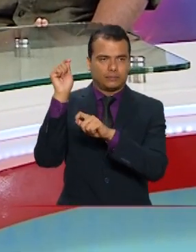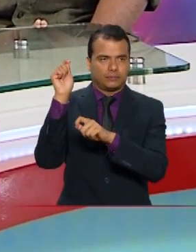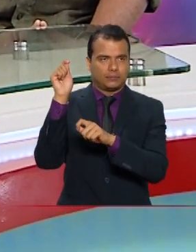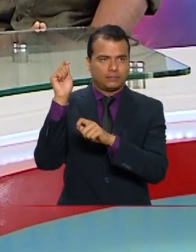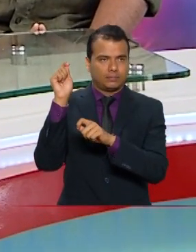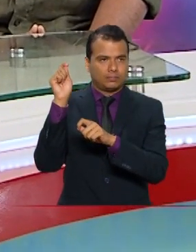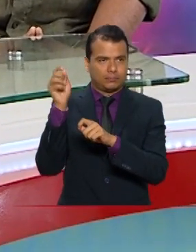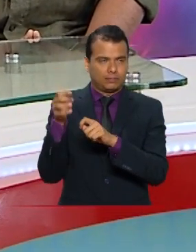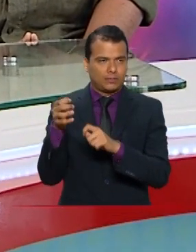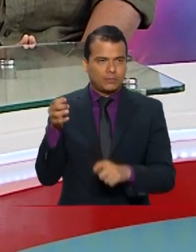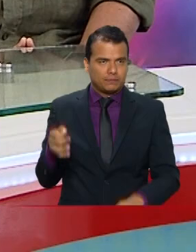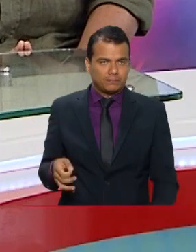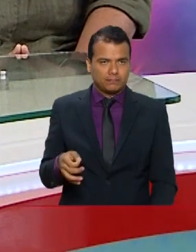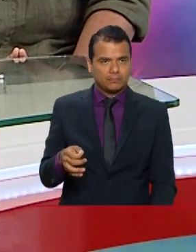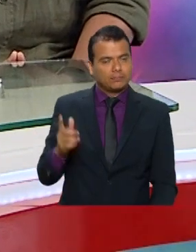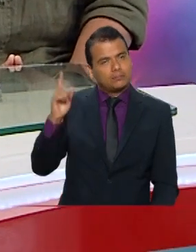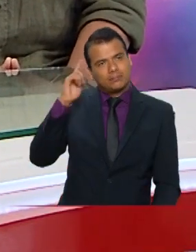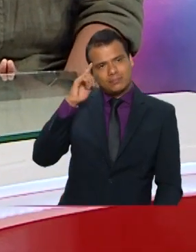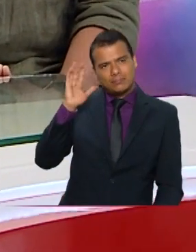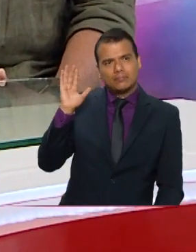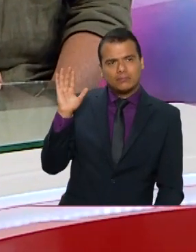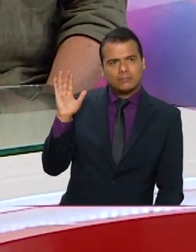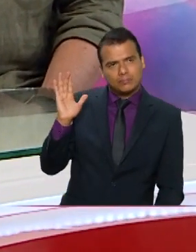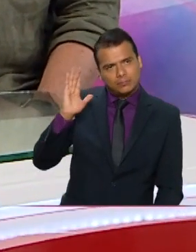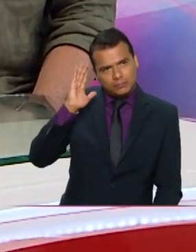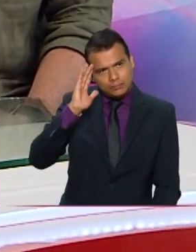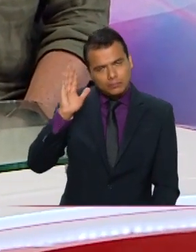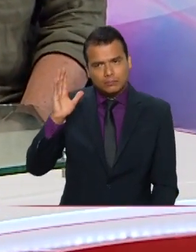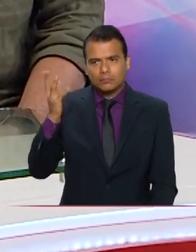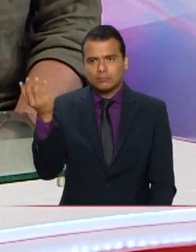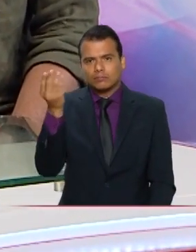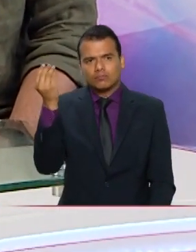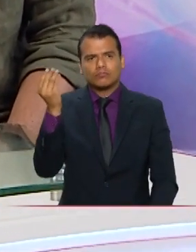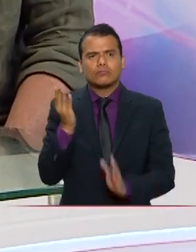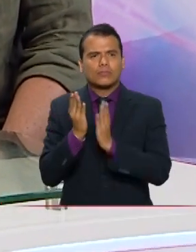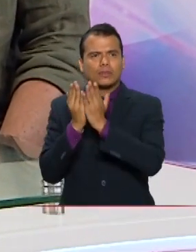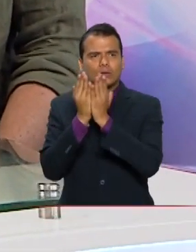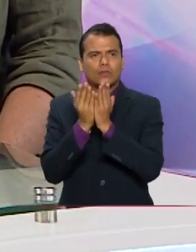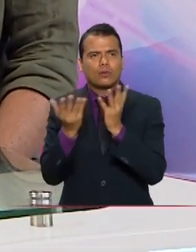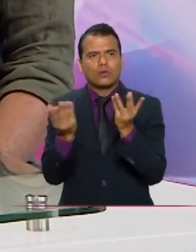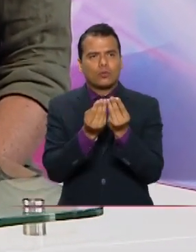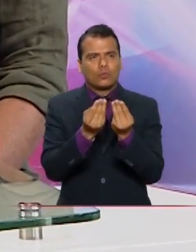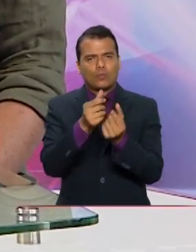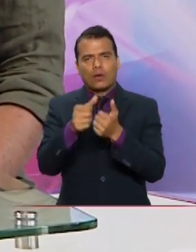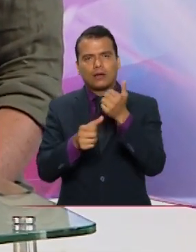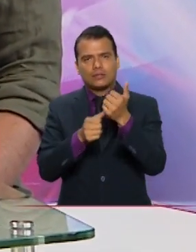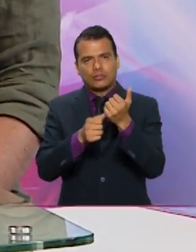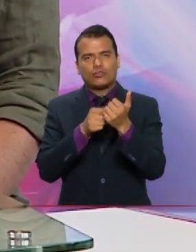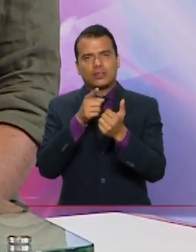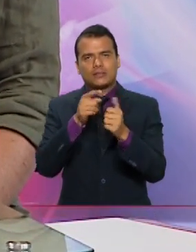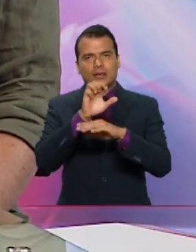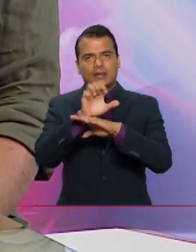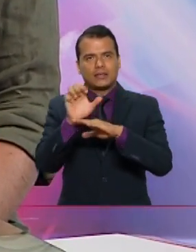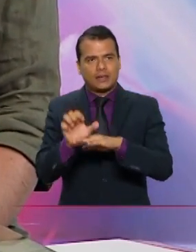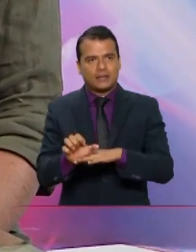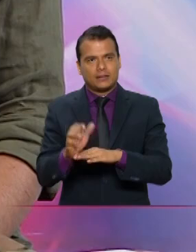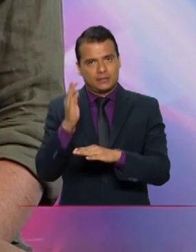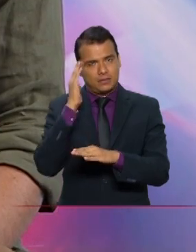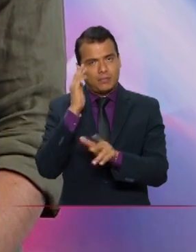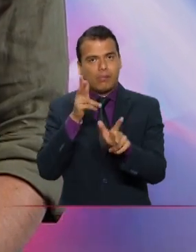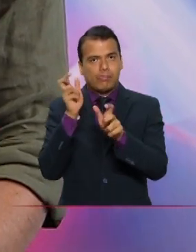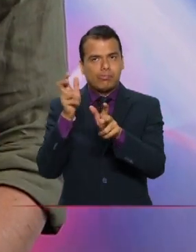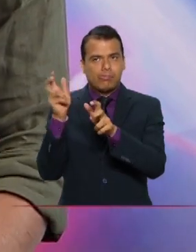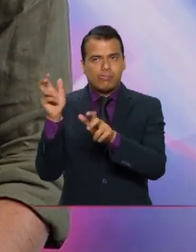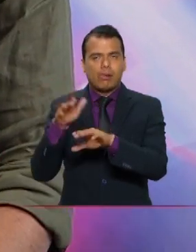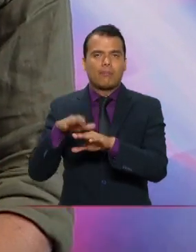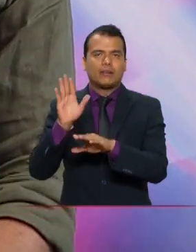fíjate que no es una coincidencia que el sector educativo o que empresas de consultoría estén en ese top de empresas más afectadas